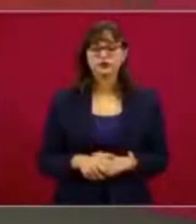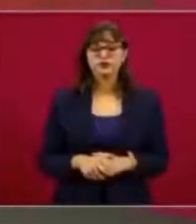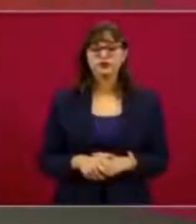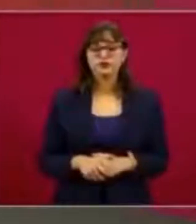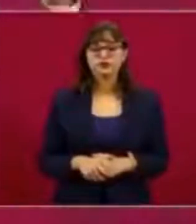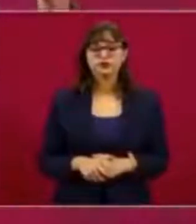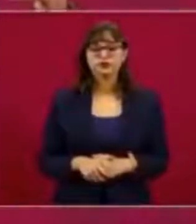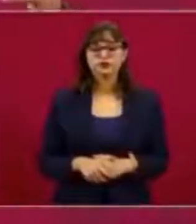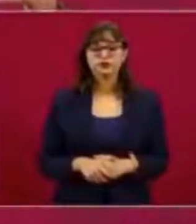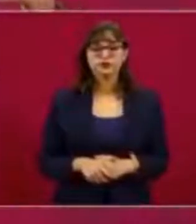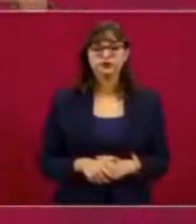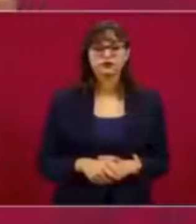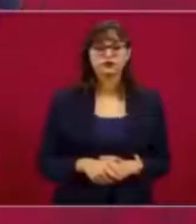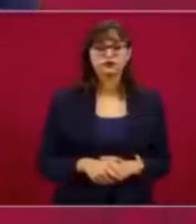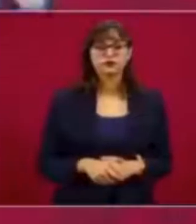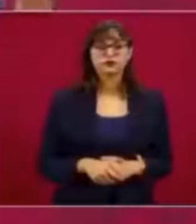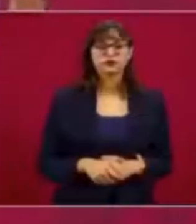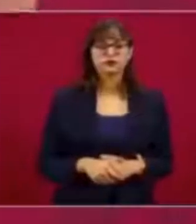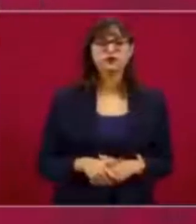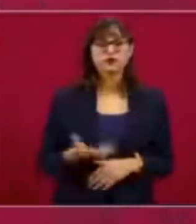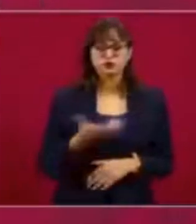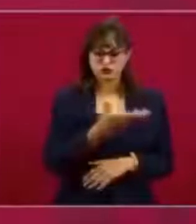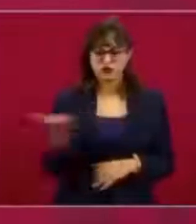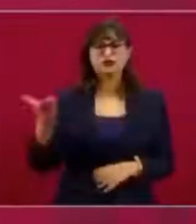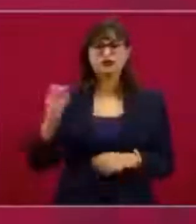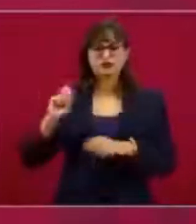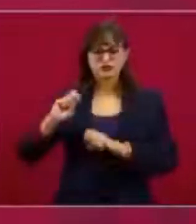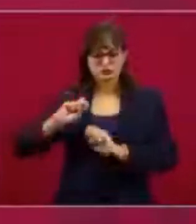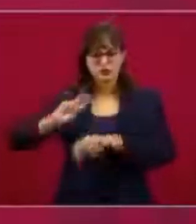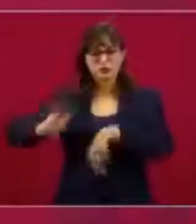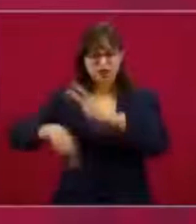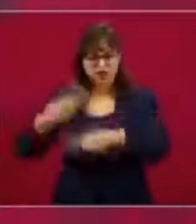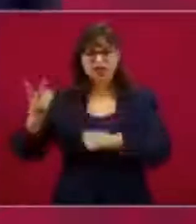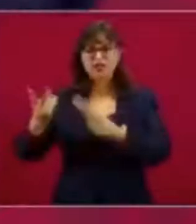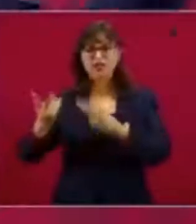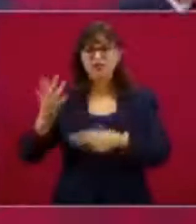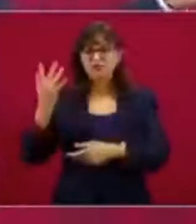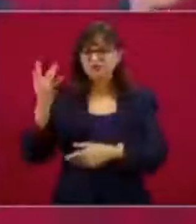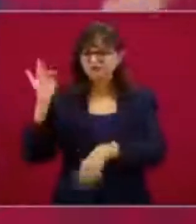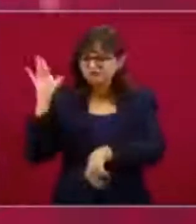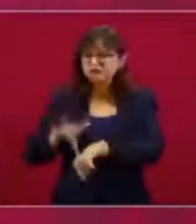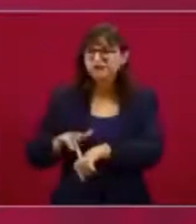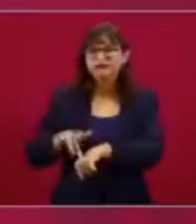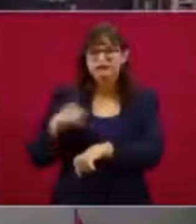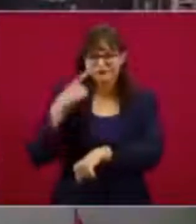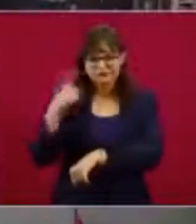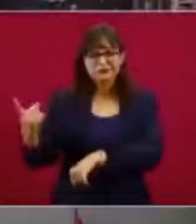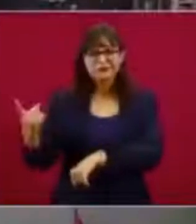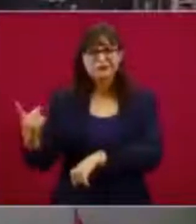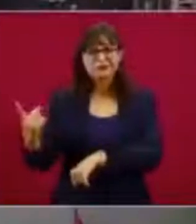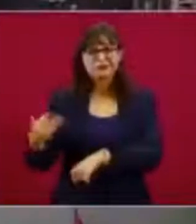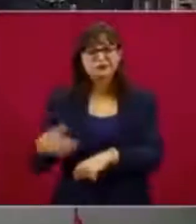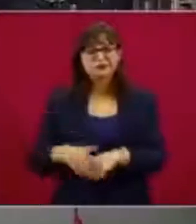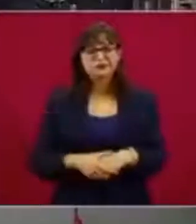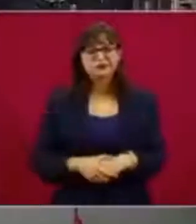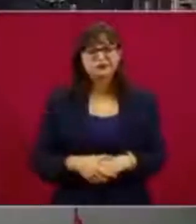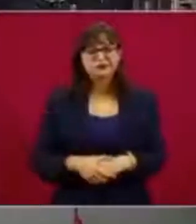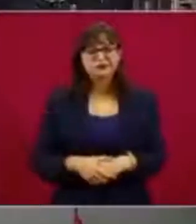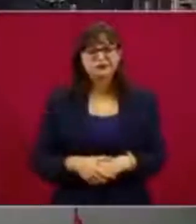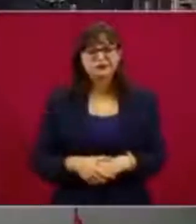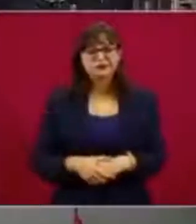Sería bueno que fueran ustedes, que la gente vaya a